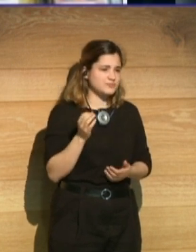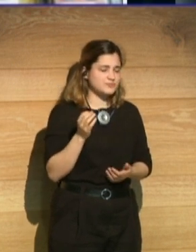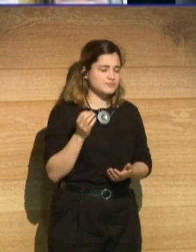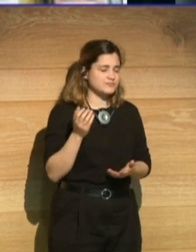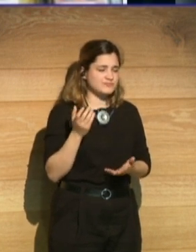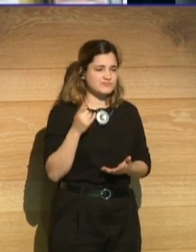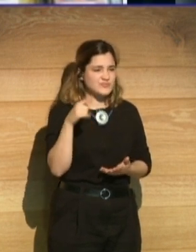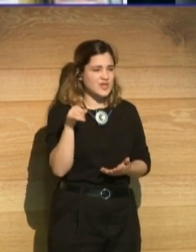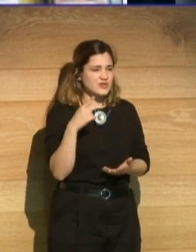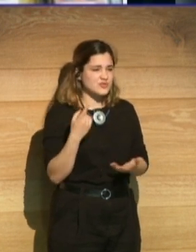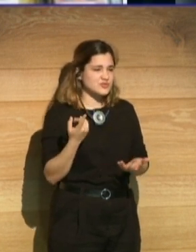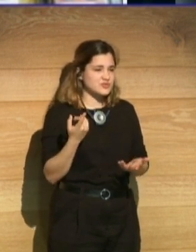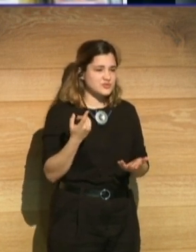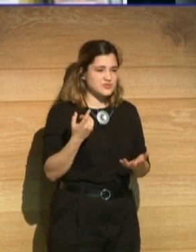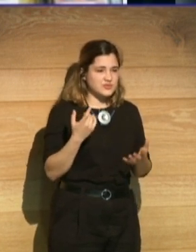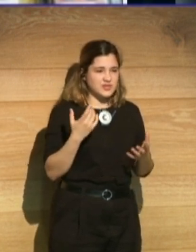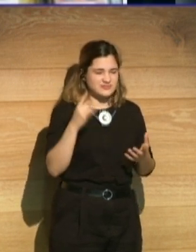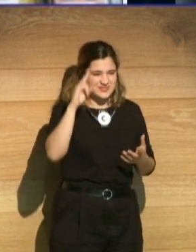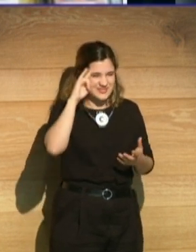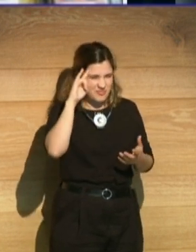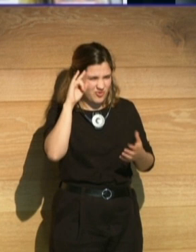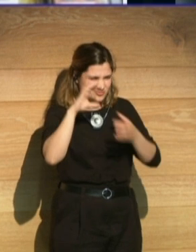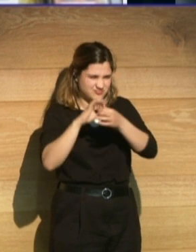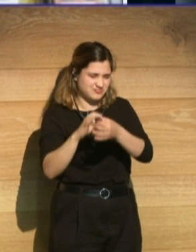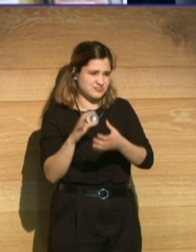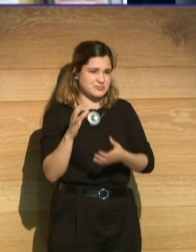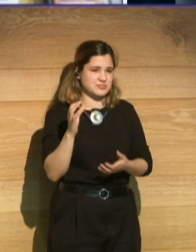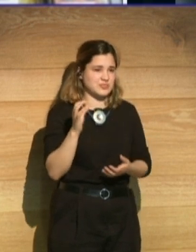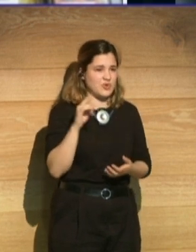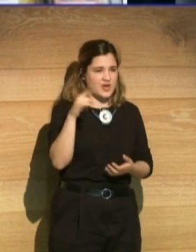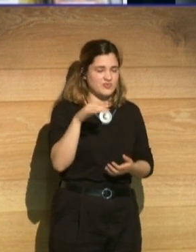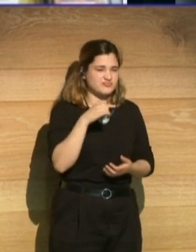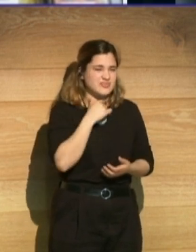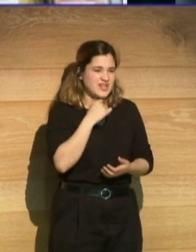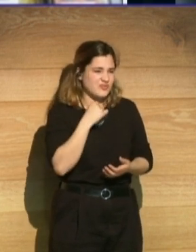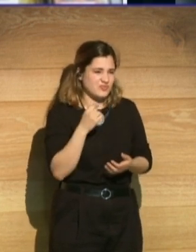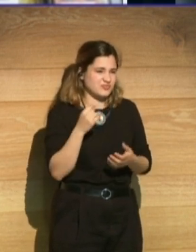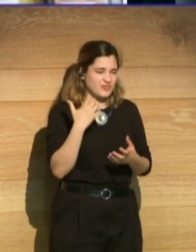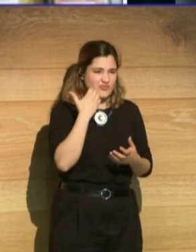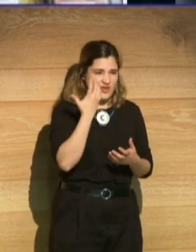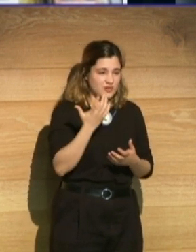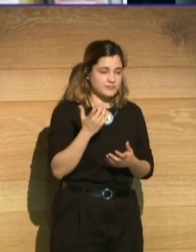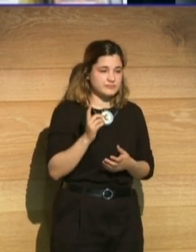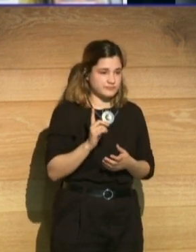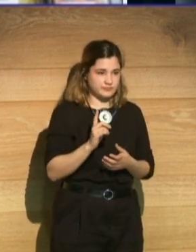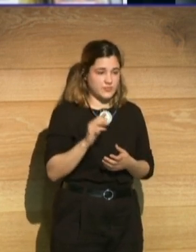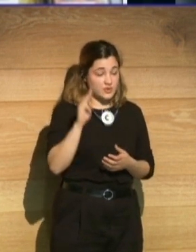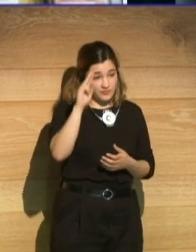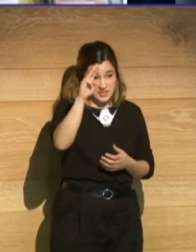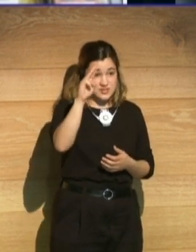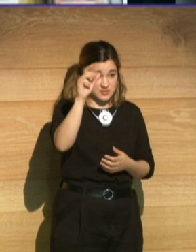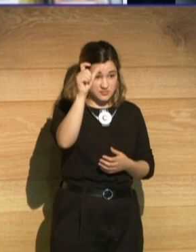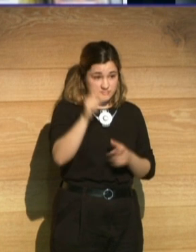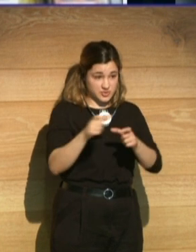de seres del demonio o unos personajes ridículos, grotescos. Los fascistas eran